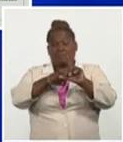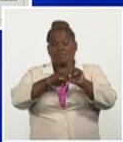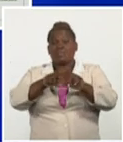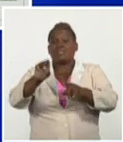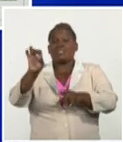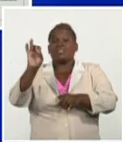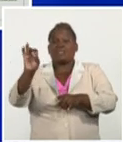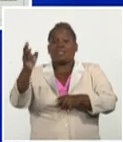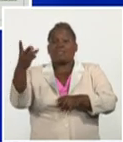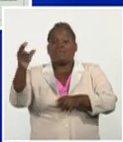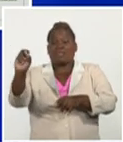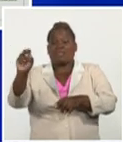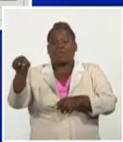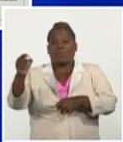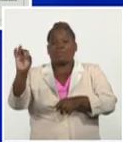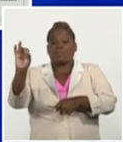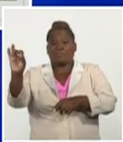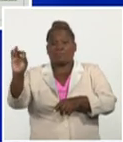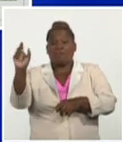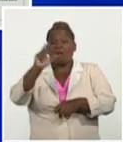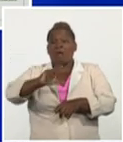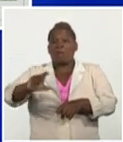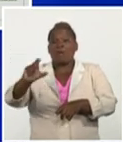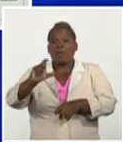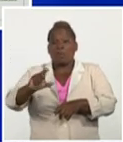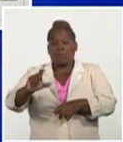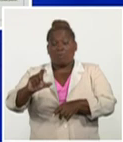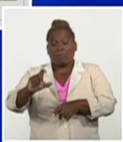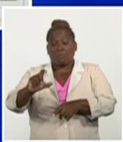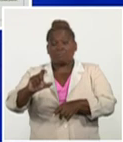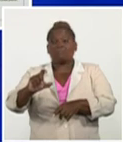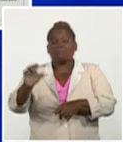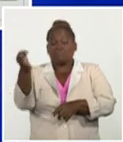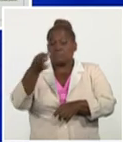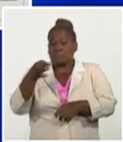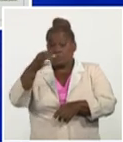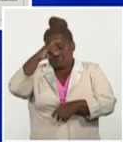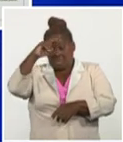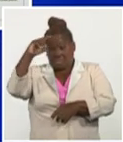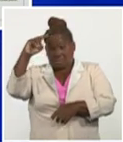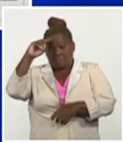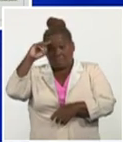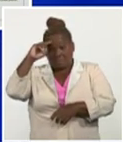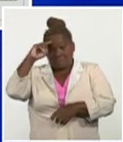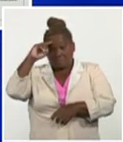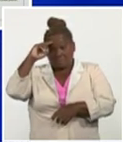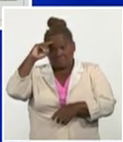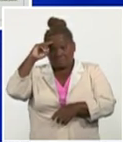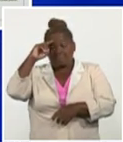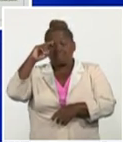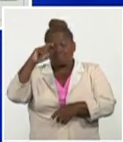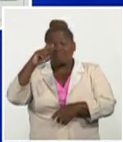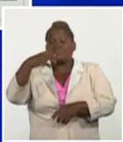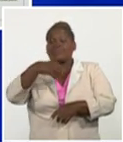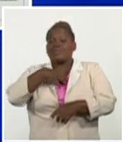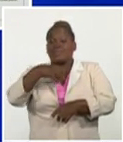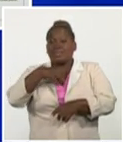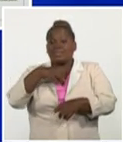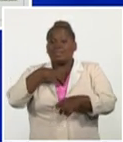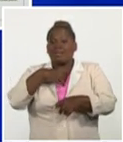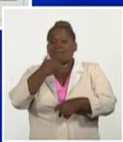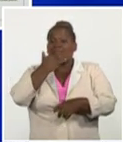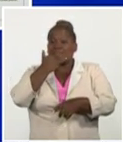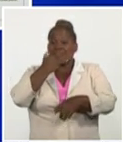720,7, Cabaiguán después, que es el municipio de Santi Espíritu, que tiene una elevada tasa de